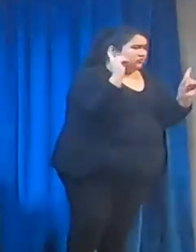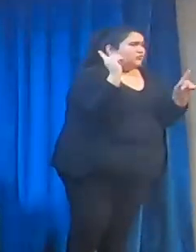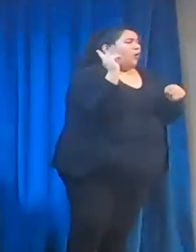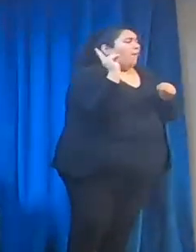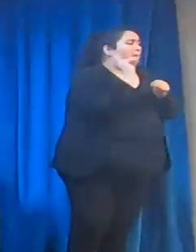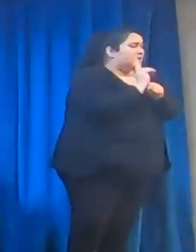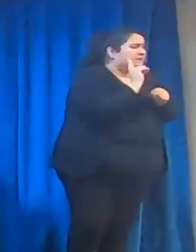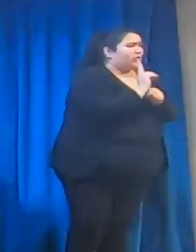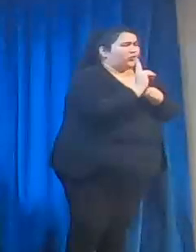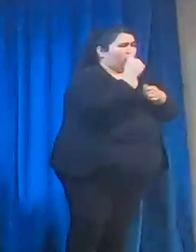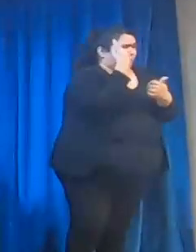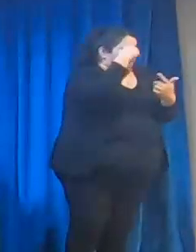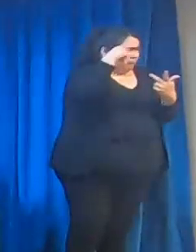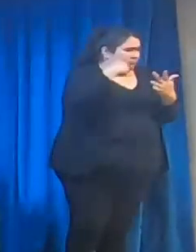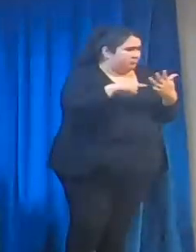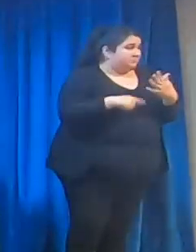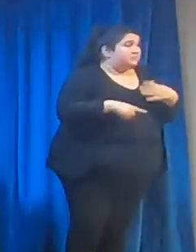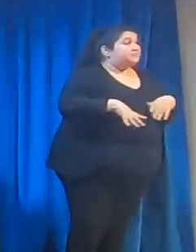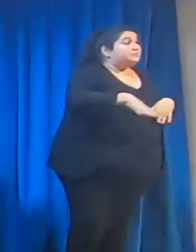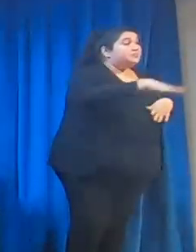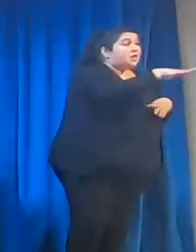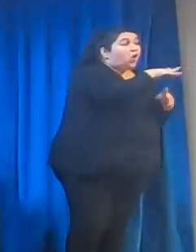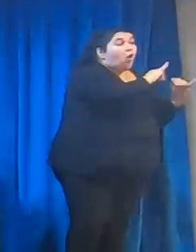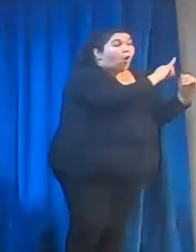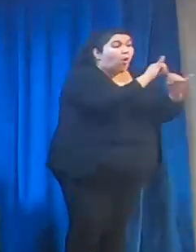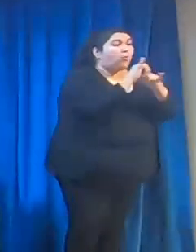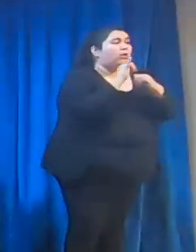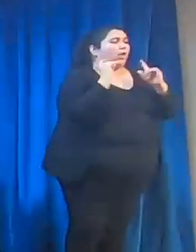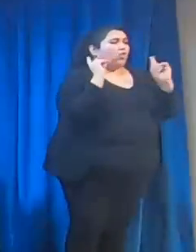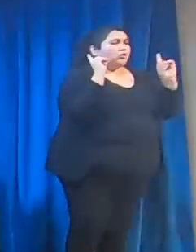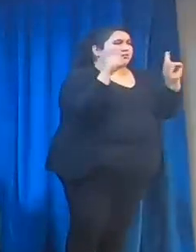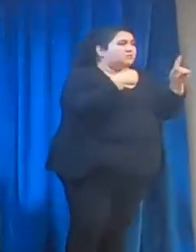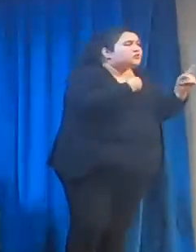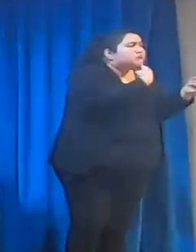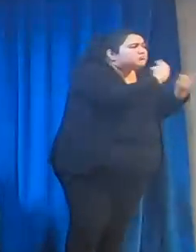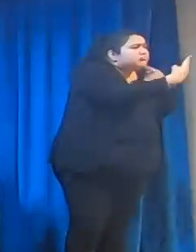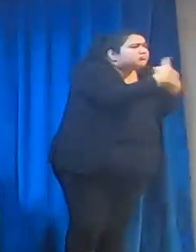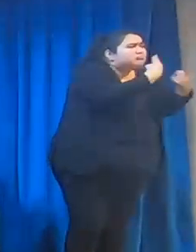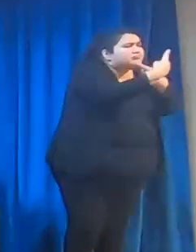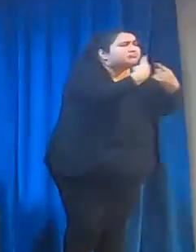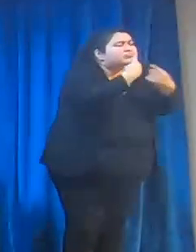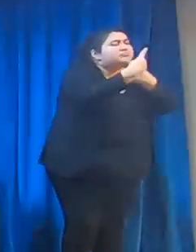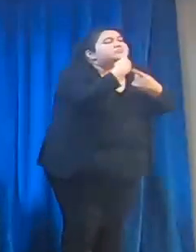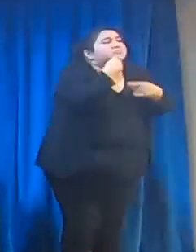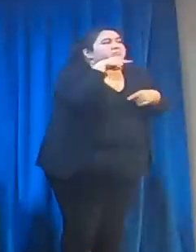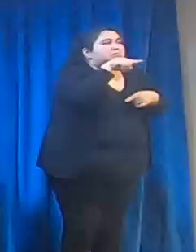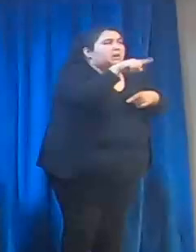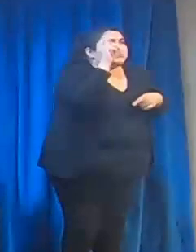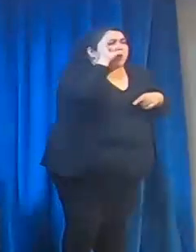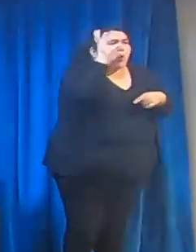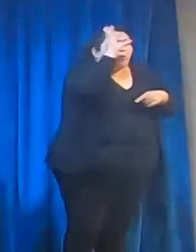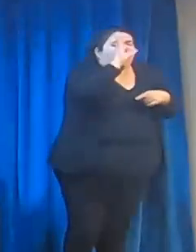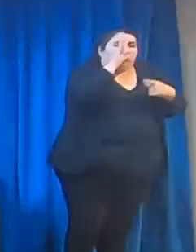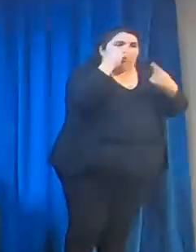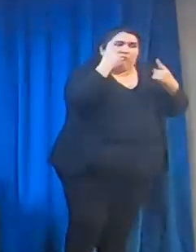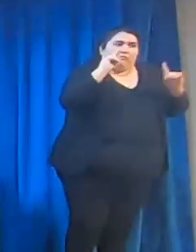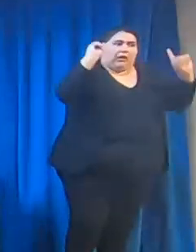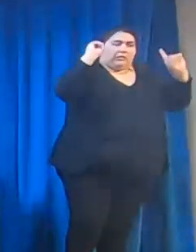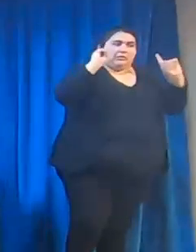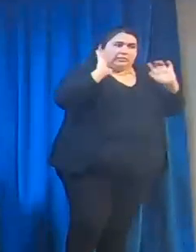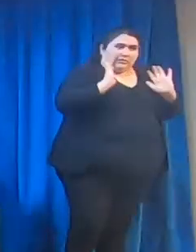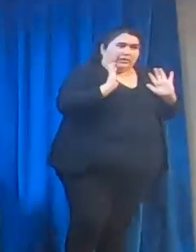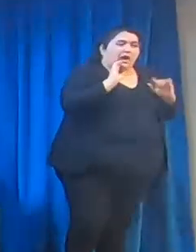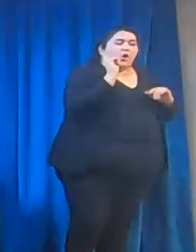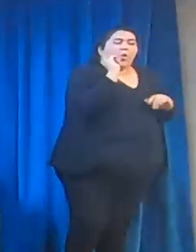preceptor, pero para los jóvenes y adolescentes con los que yo entrevisté, esa posición resulta inocua si no